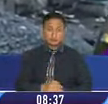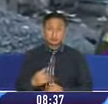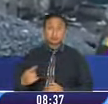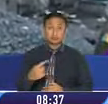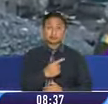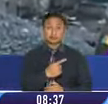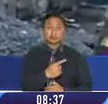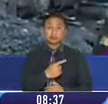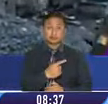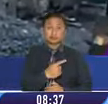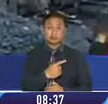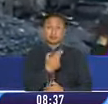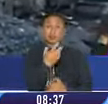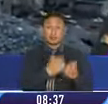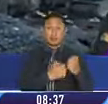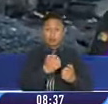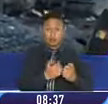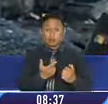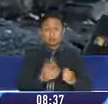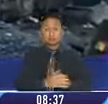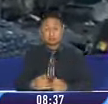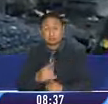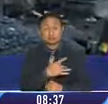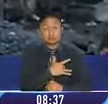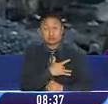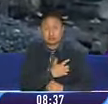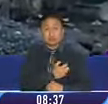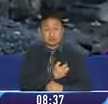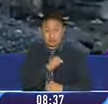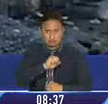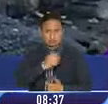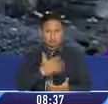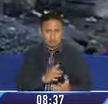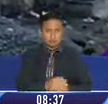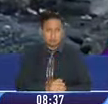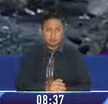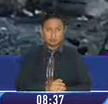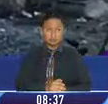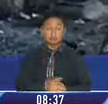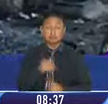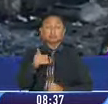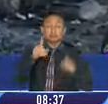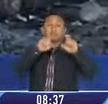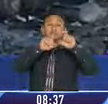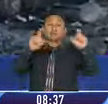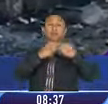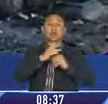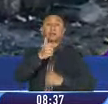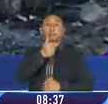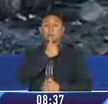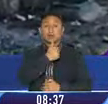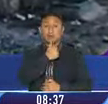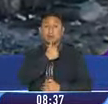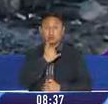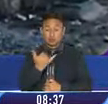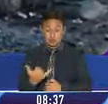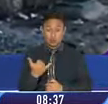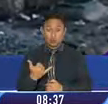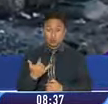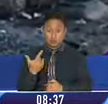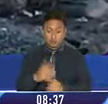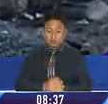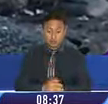de este problema que tenemos acá? Ha sido una institución privada quien el día de hoy se